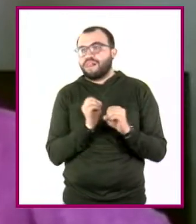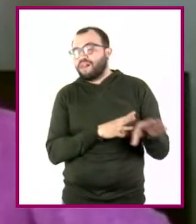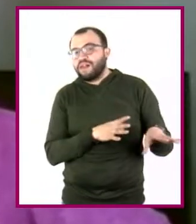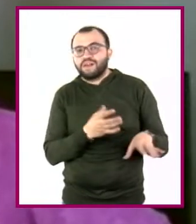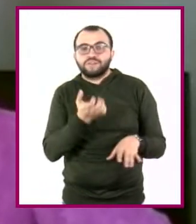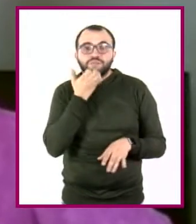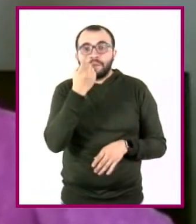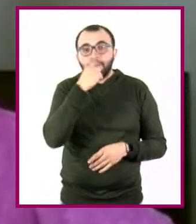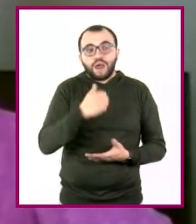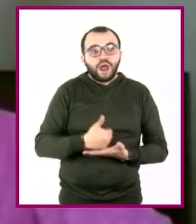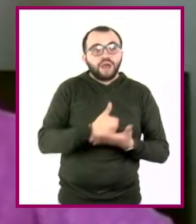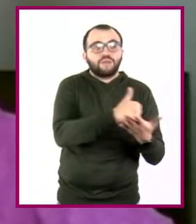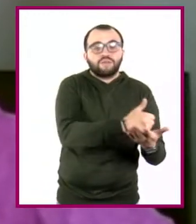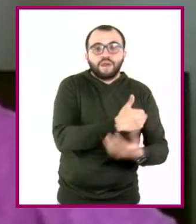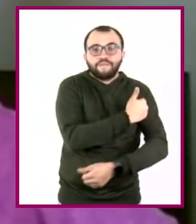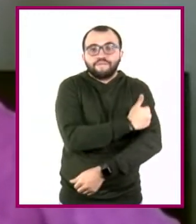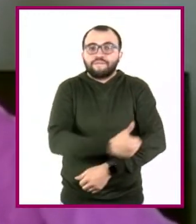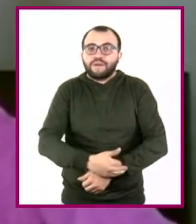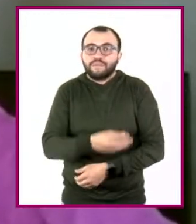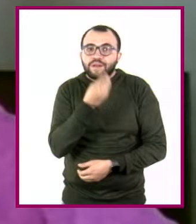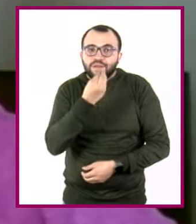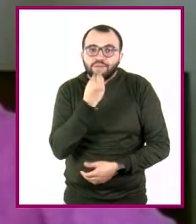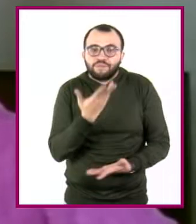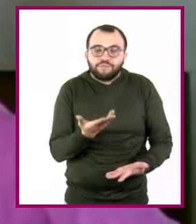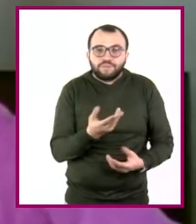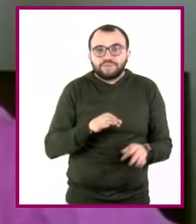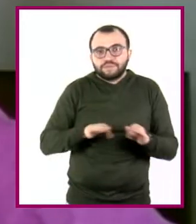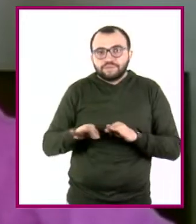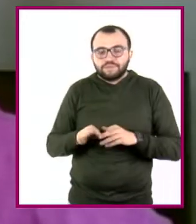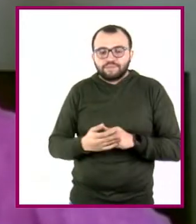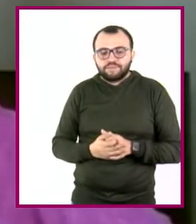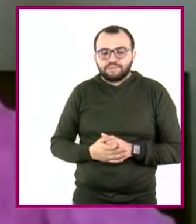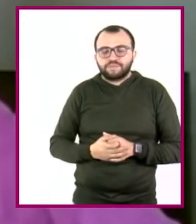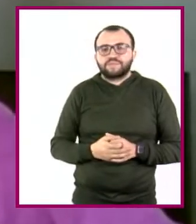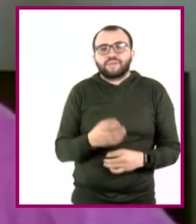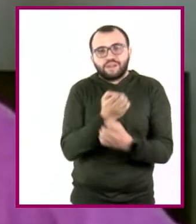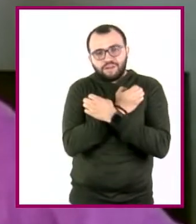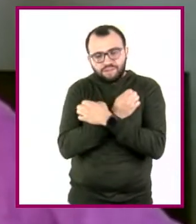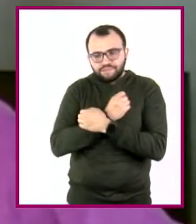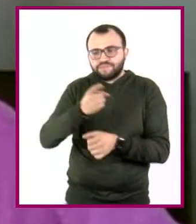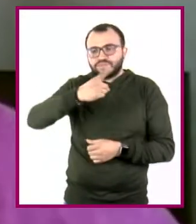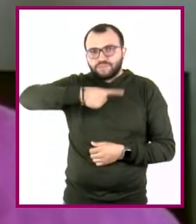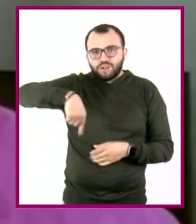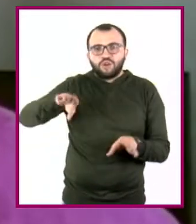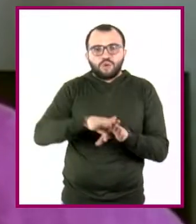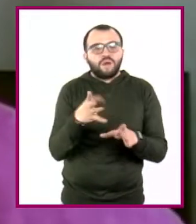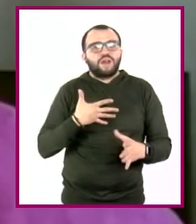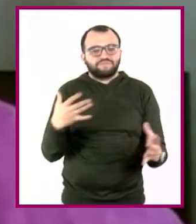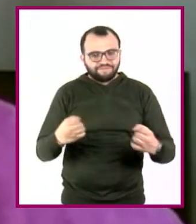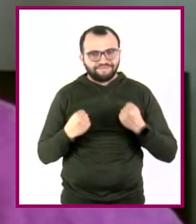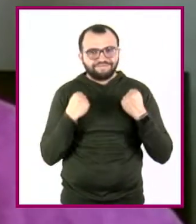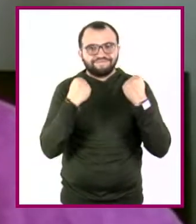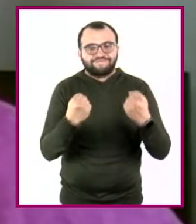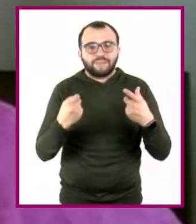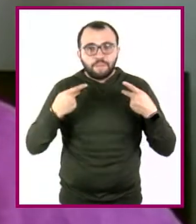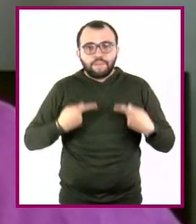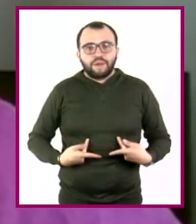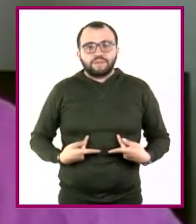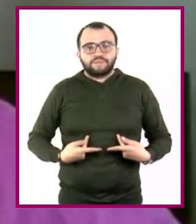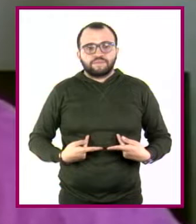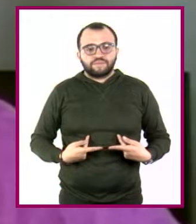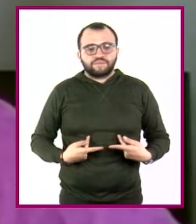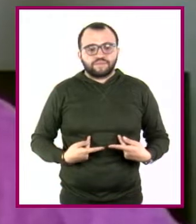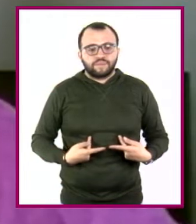para ayudar a completar el ingreso familiar. Entonces, la educación nosotros sabemos que empodera a las personas, es un